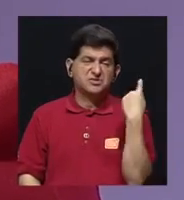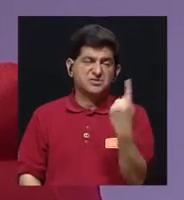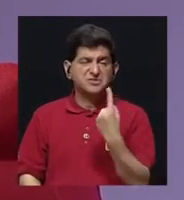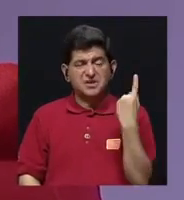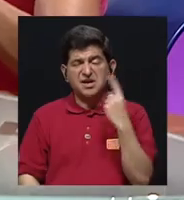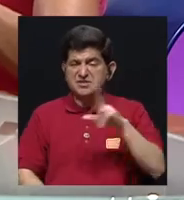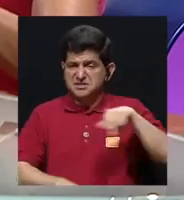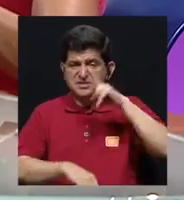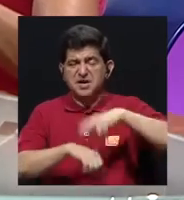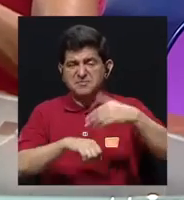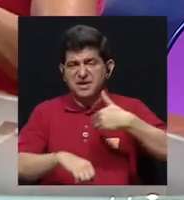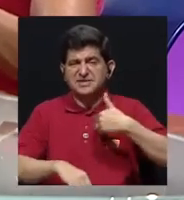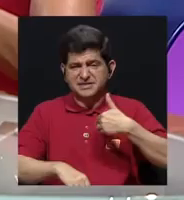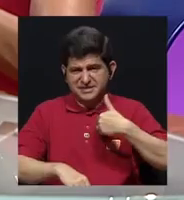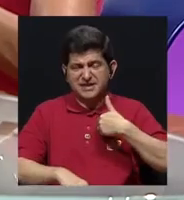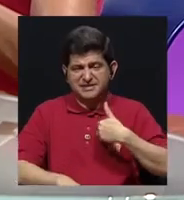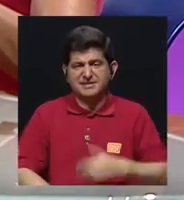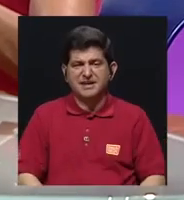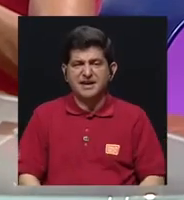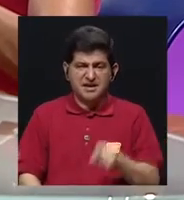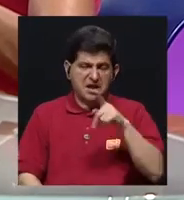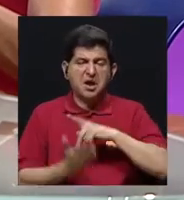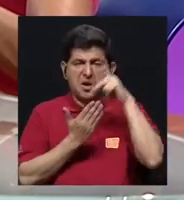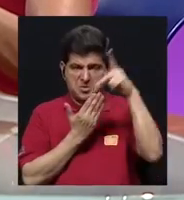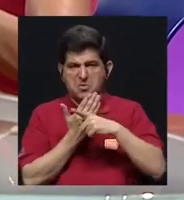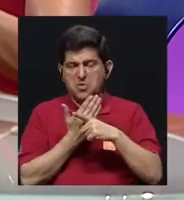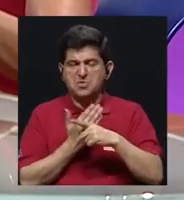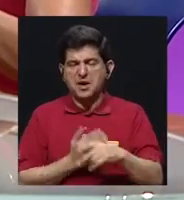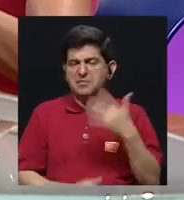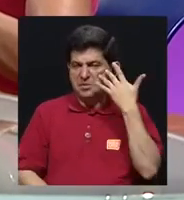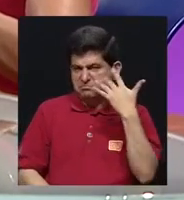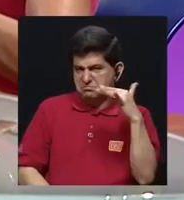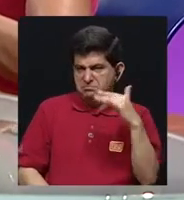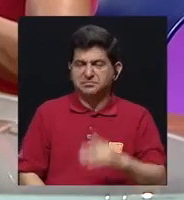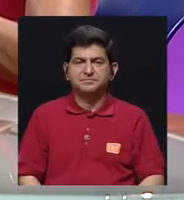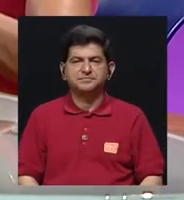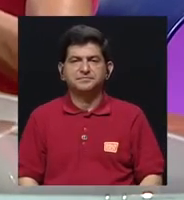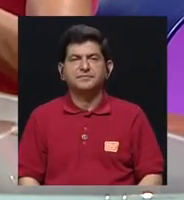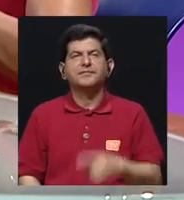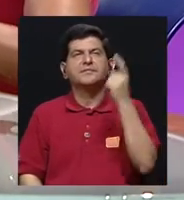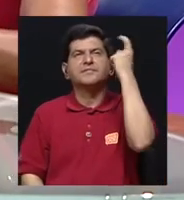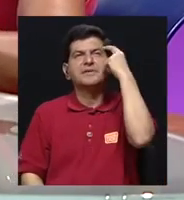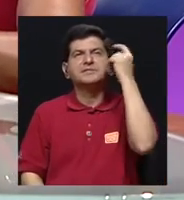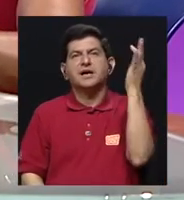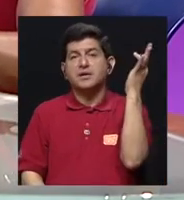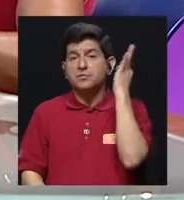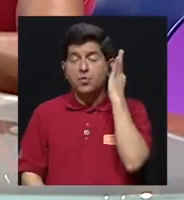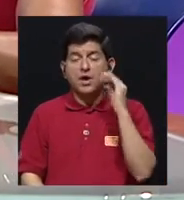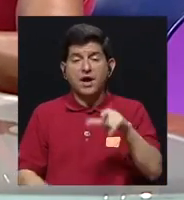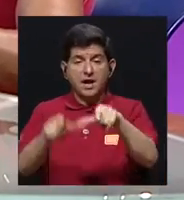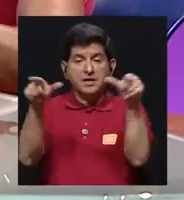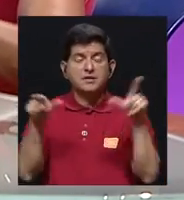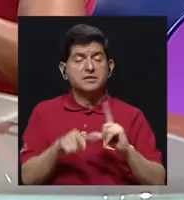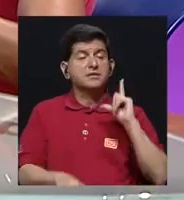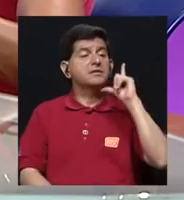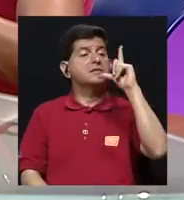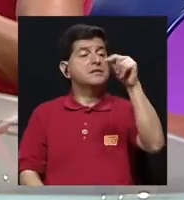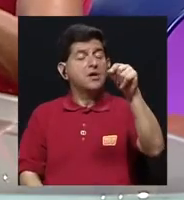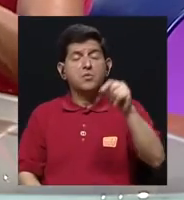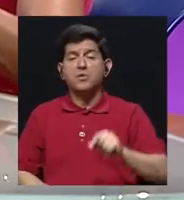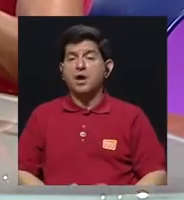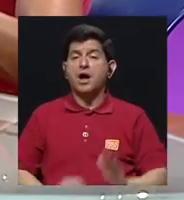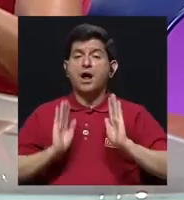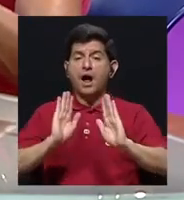siempre, por lo general, existen programas de este tipo. Así pensamos que las mujeres de zonas rurales eran